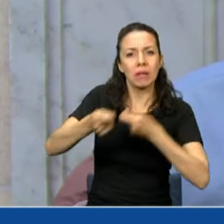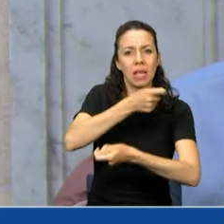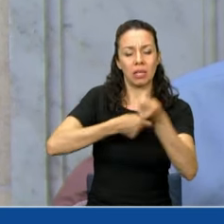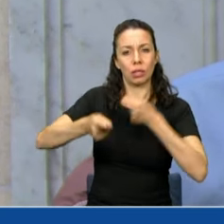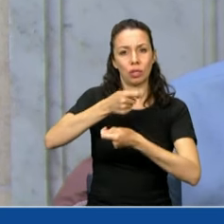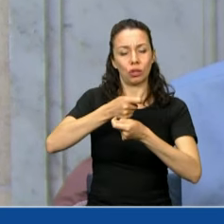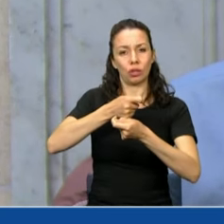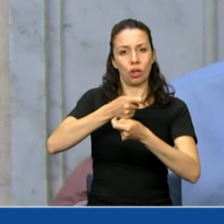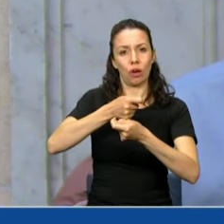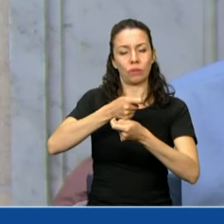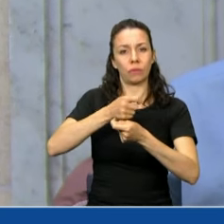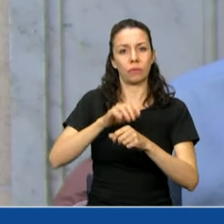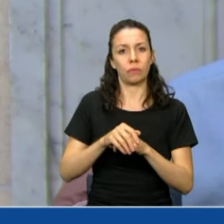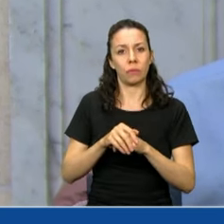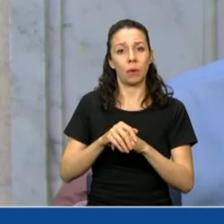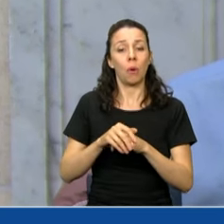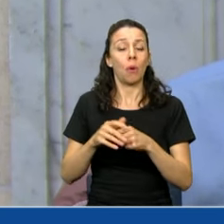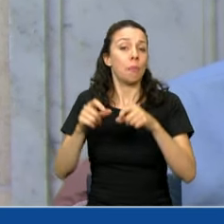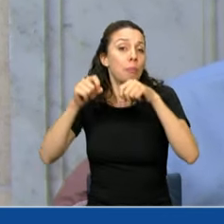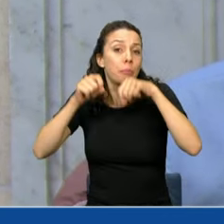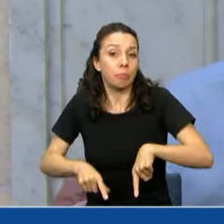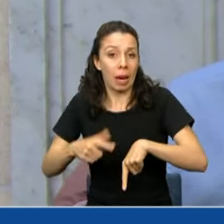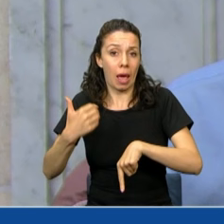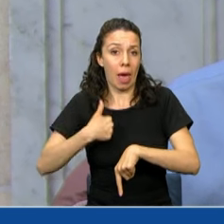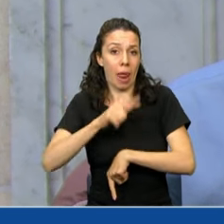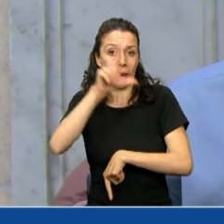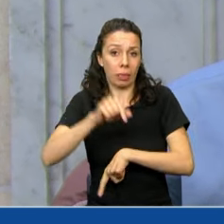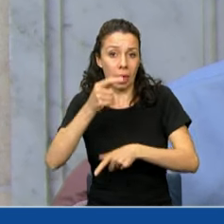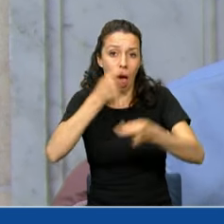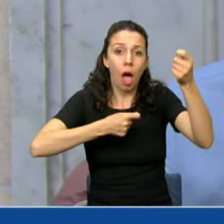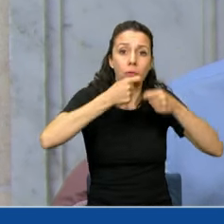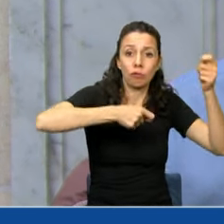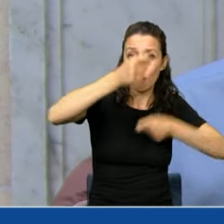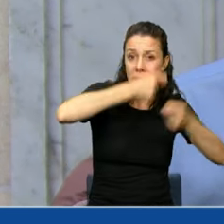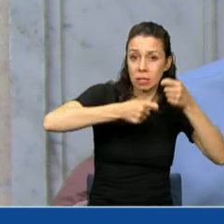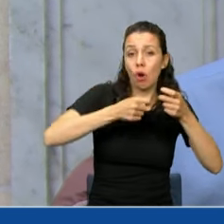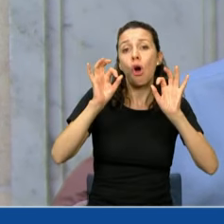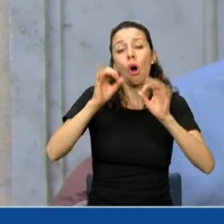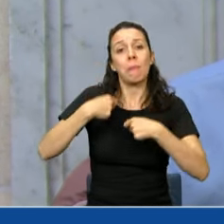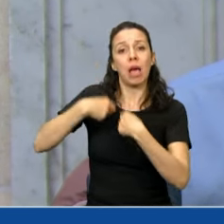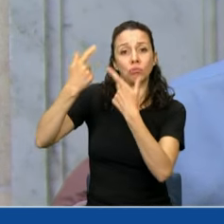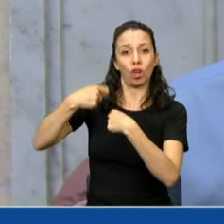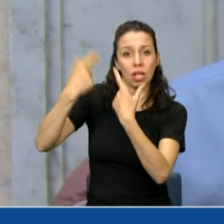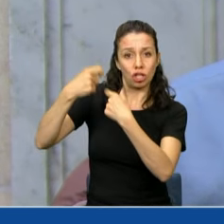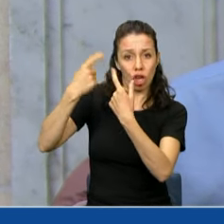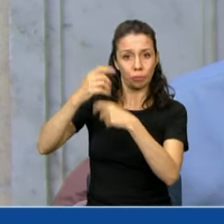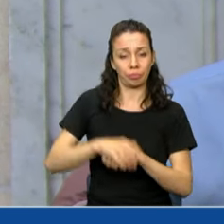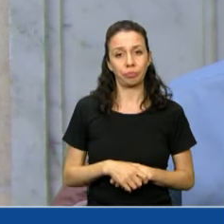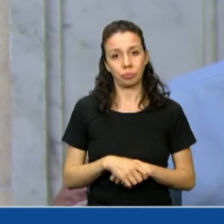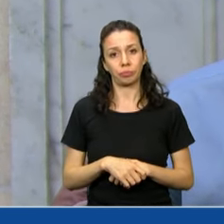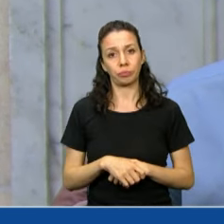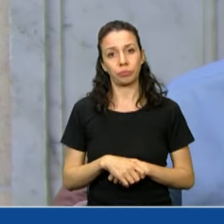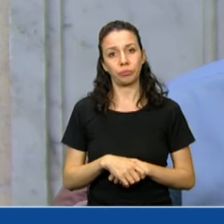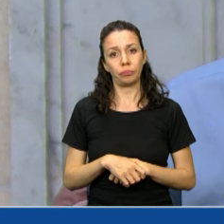comercialización ya sea para el territorio nacional o para su exportación para esto